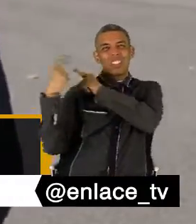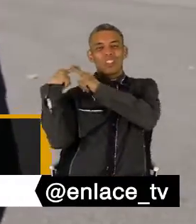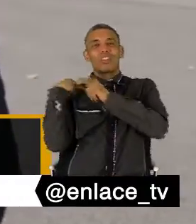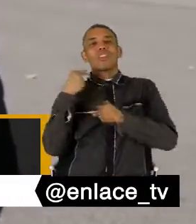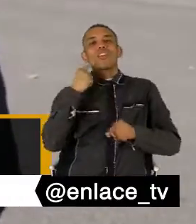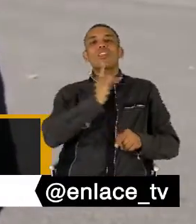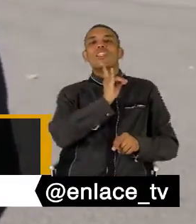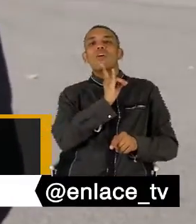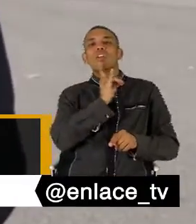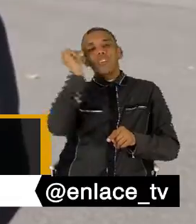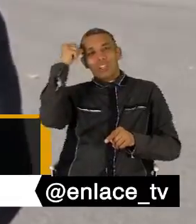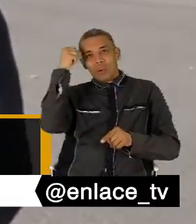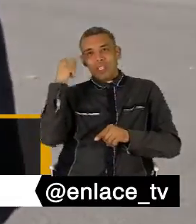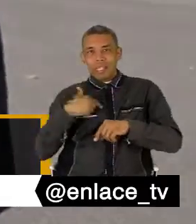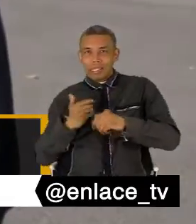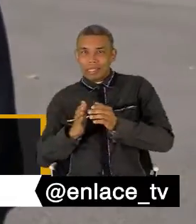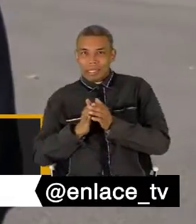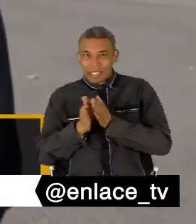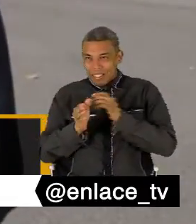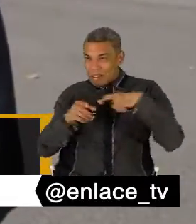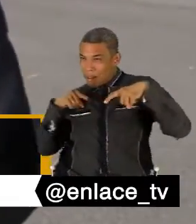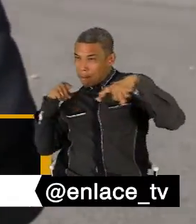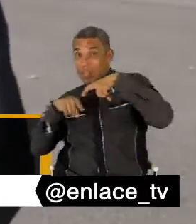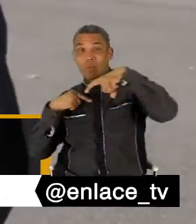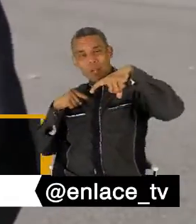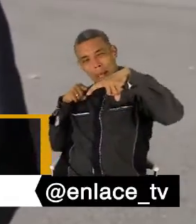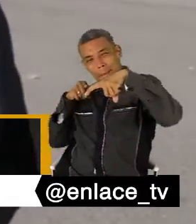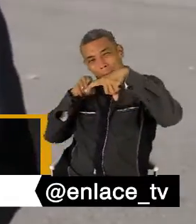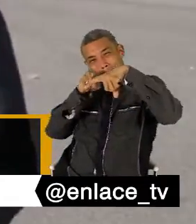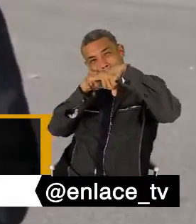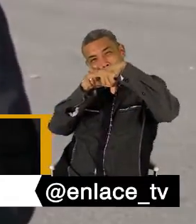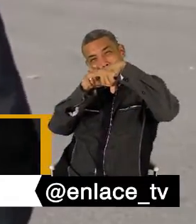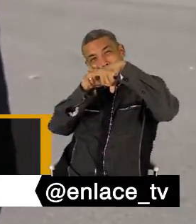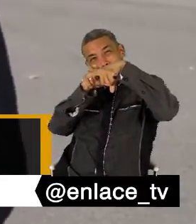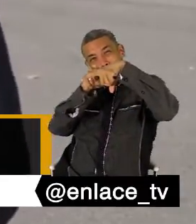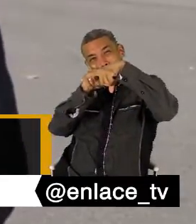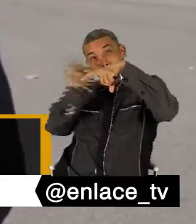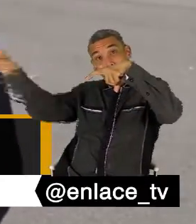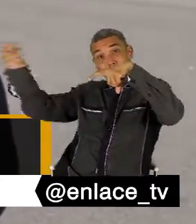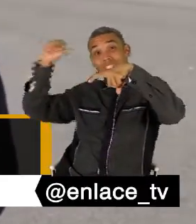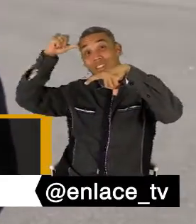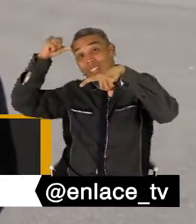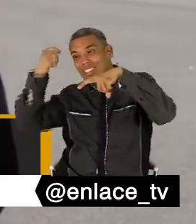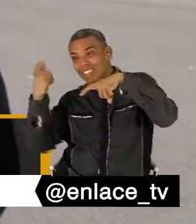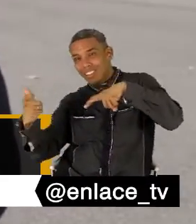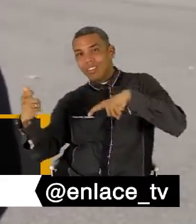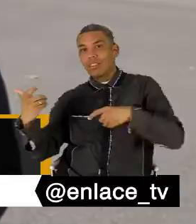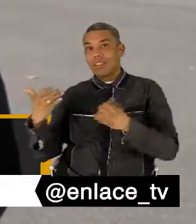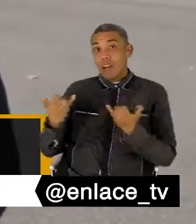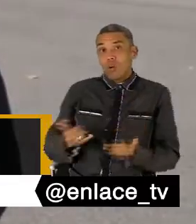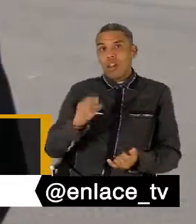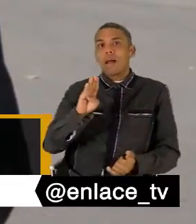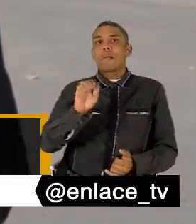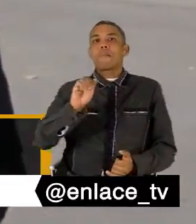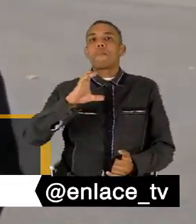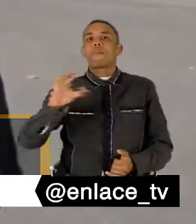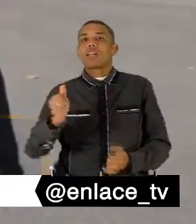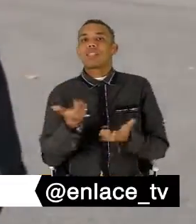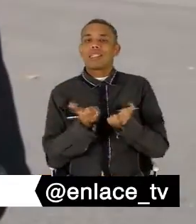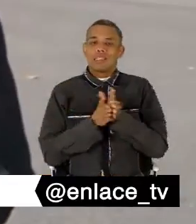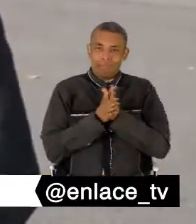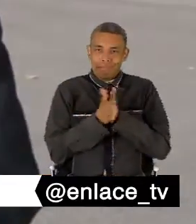esa opción, esa posibilidad, y quiere marcar gol hoy frente a Paraguay, y por qué no repetirlo nuevamente, frente a Costa Rica en la tercera fecha